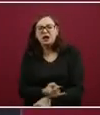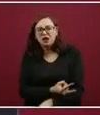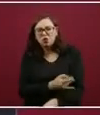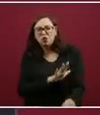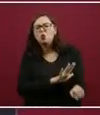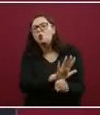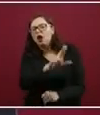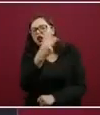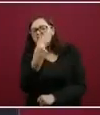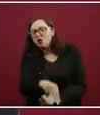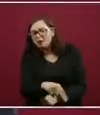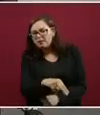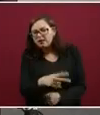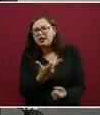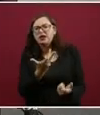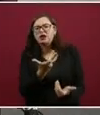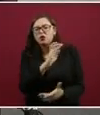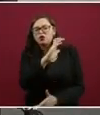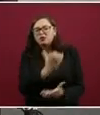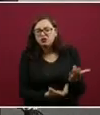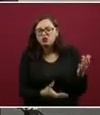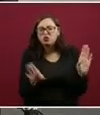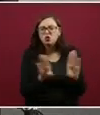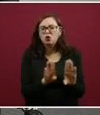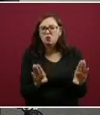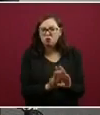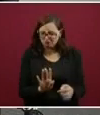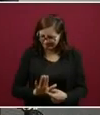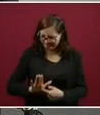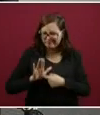obras, la gran corrupción